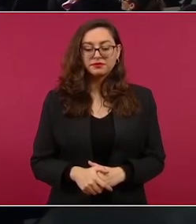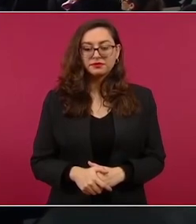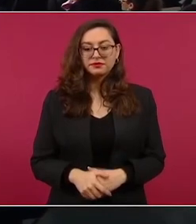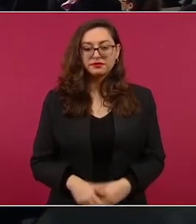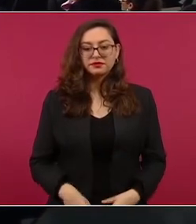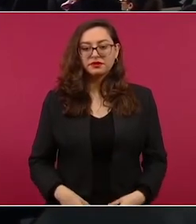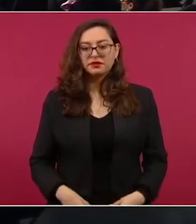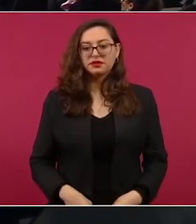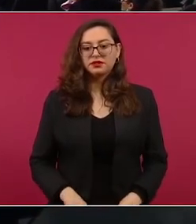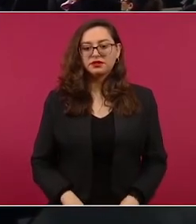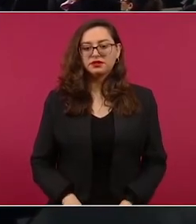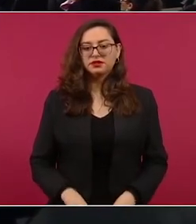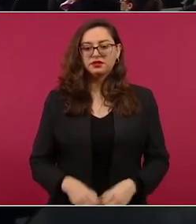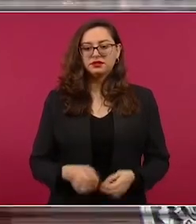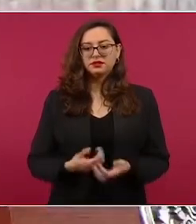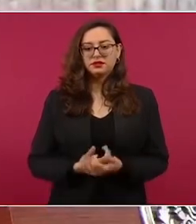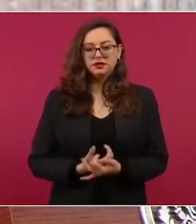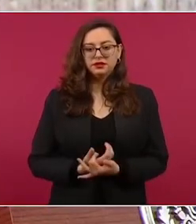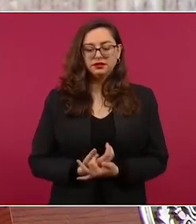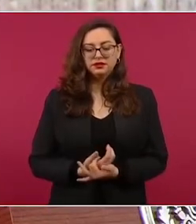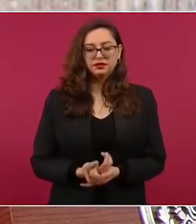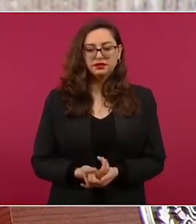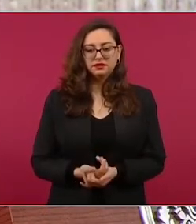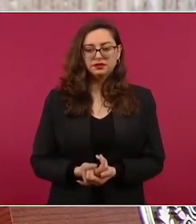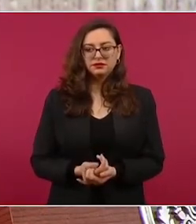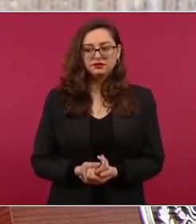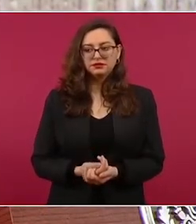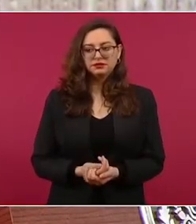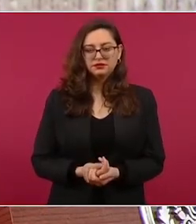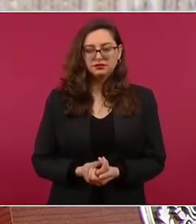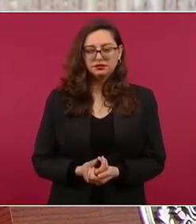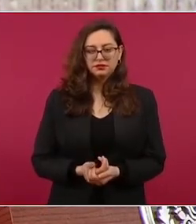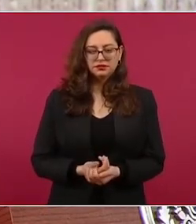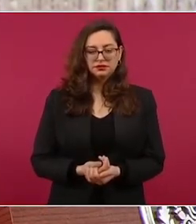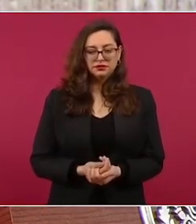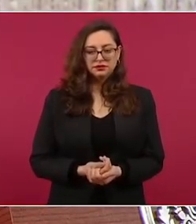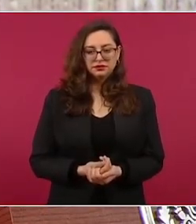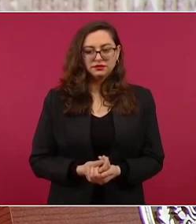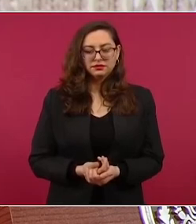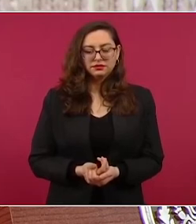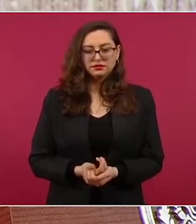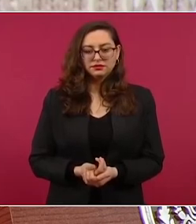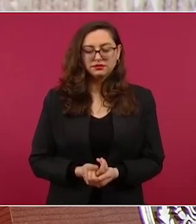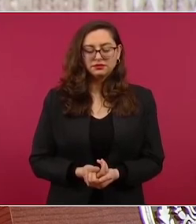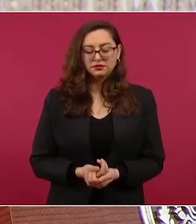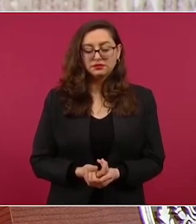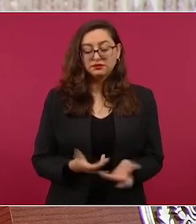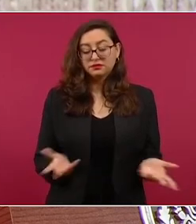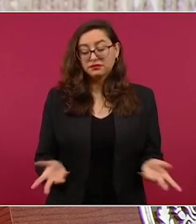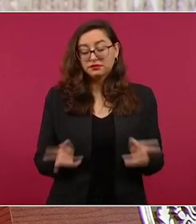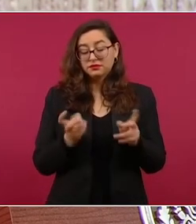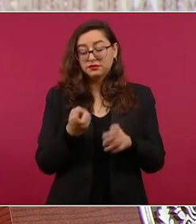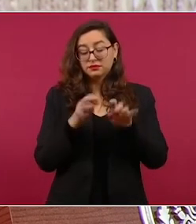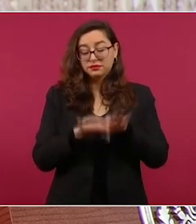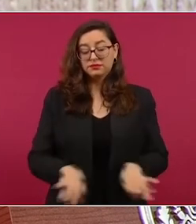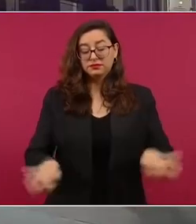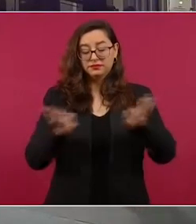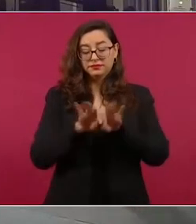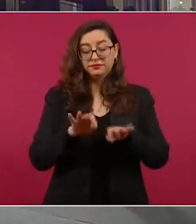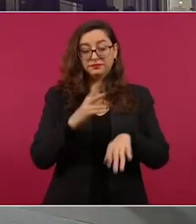Aquí sí, pero el asunto es lo de Estados Unidos. Pero es que si